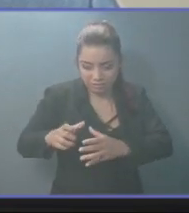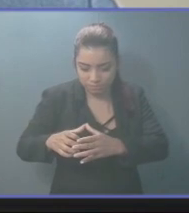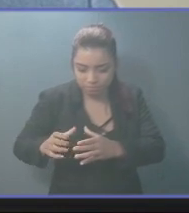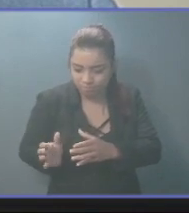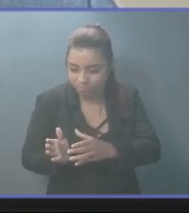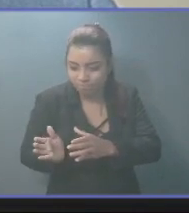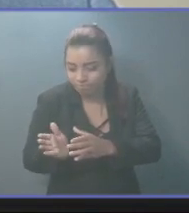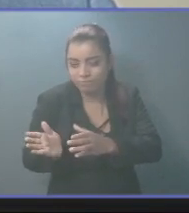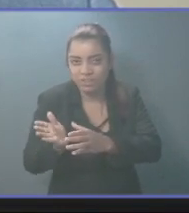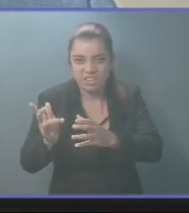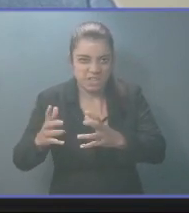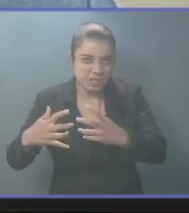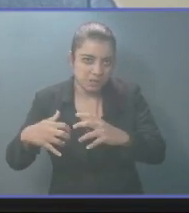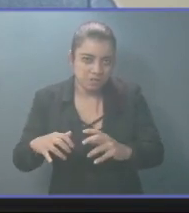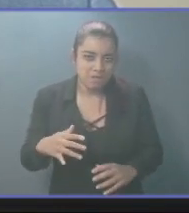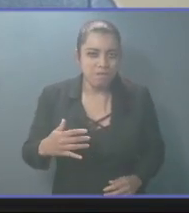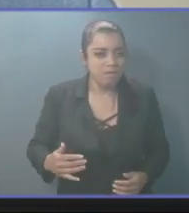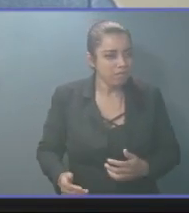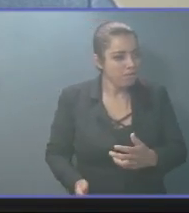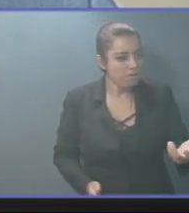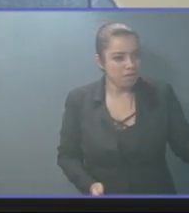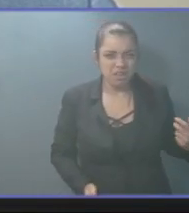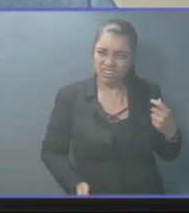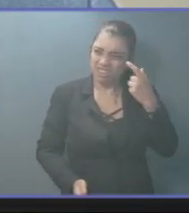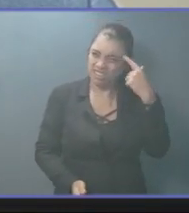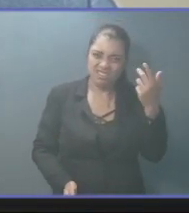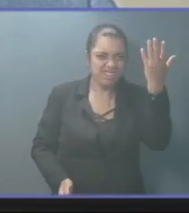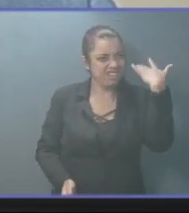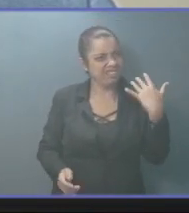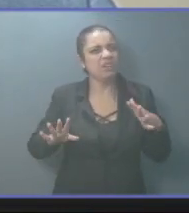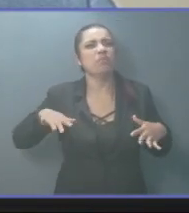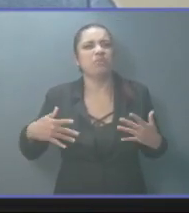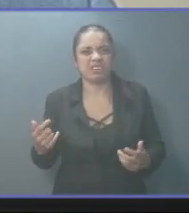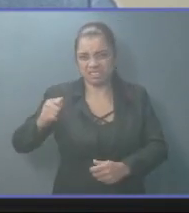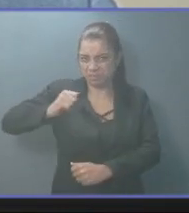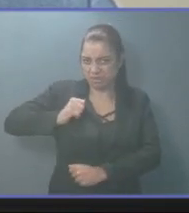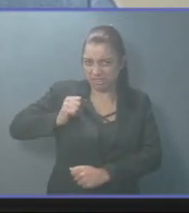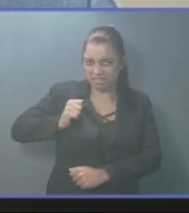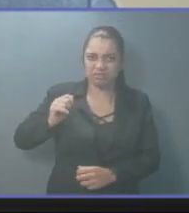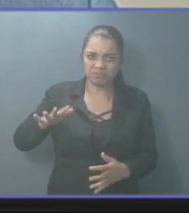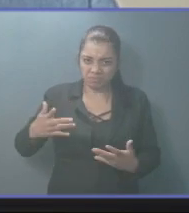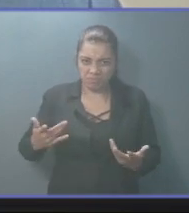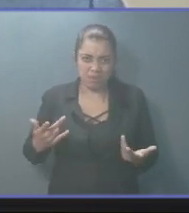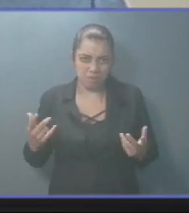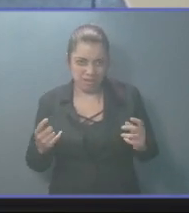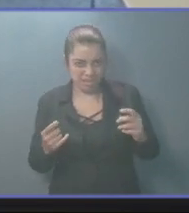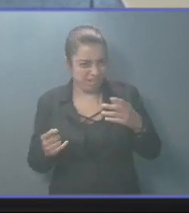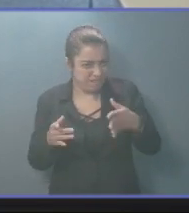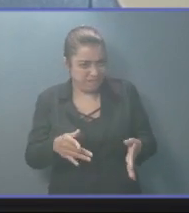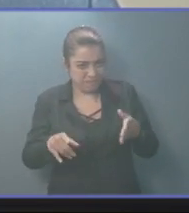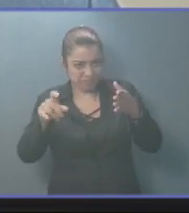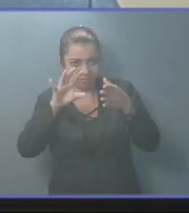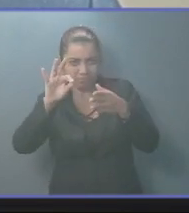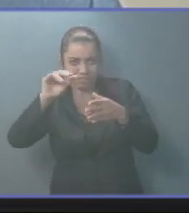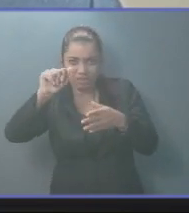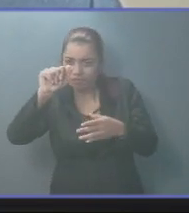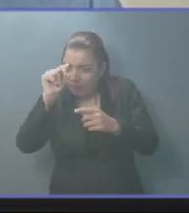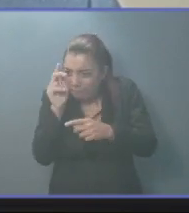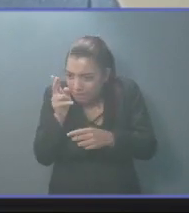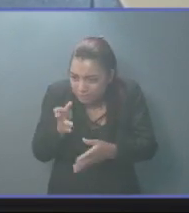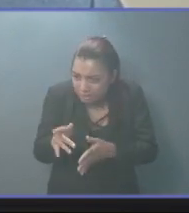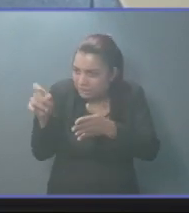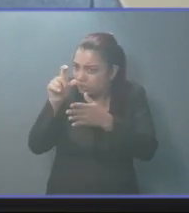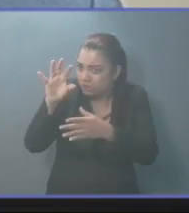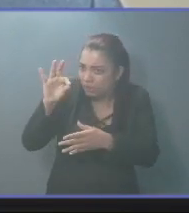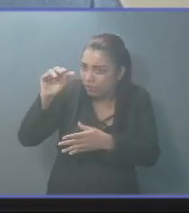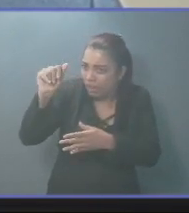y sucede que muchos nos preguntamos en el tiempo porque los militares se levantan contra ellos mismos ahí